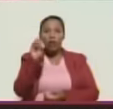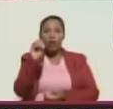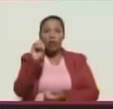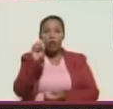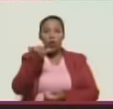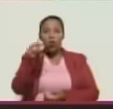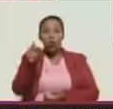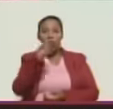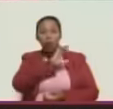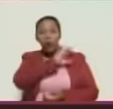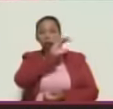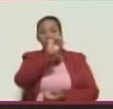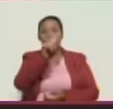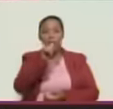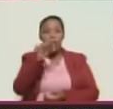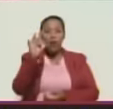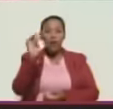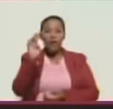Francisco